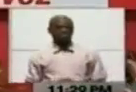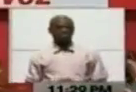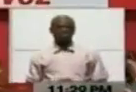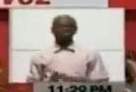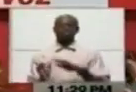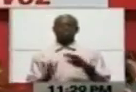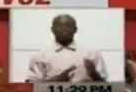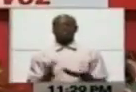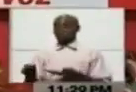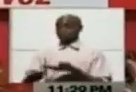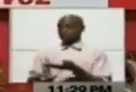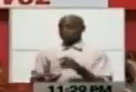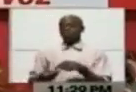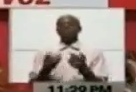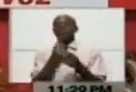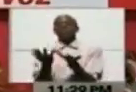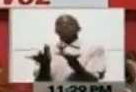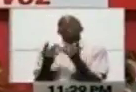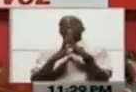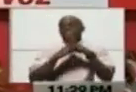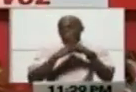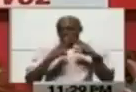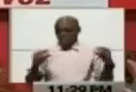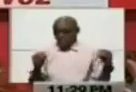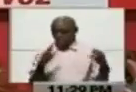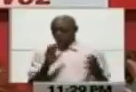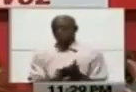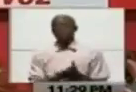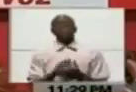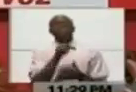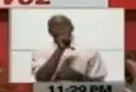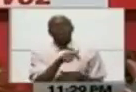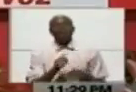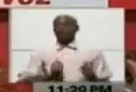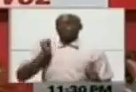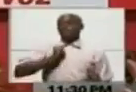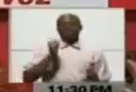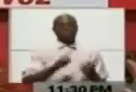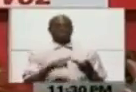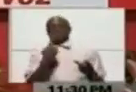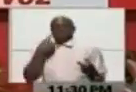El patriota cuenta todo, nos informa. El oportunista, desleal, llorón, falso.